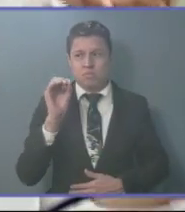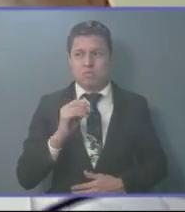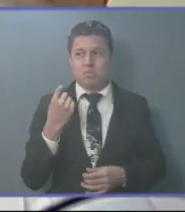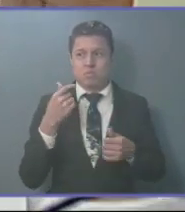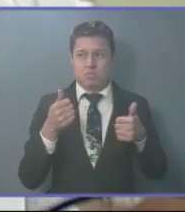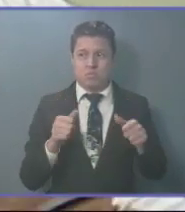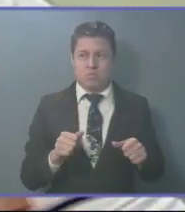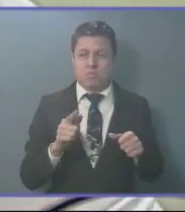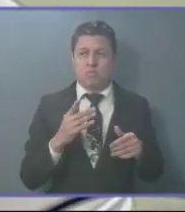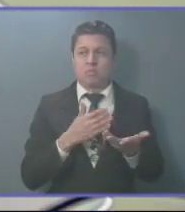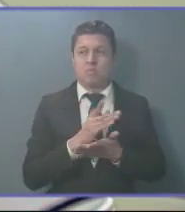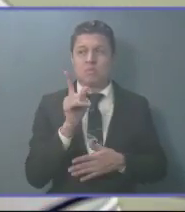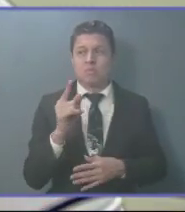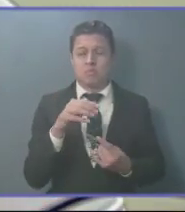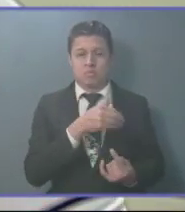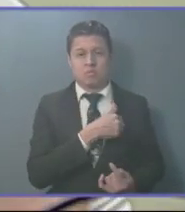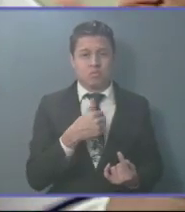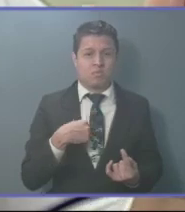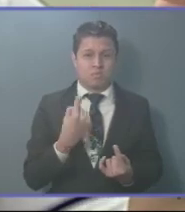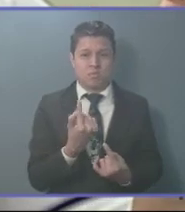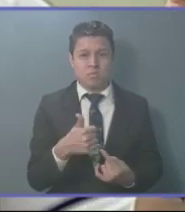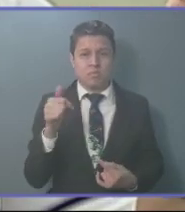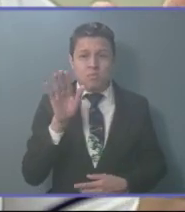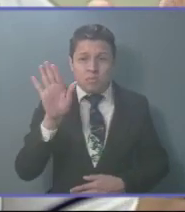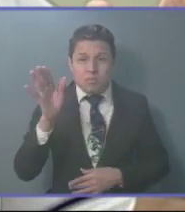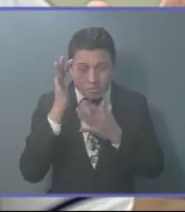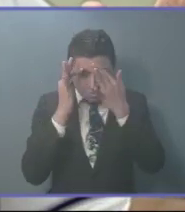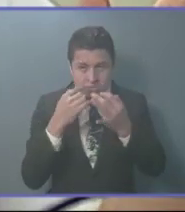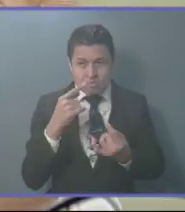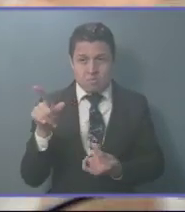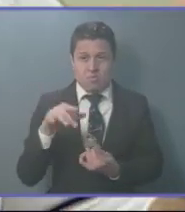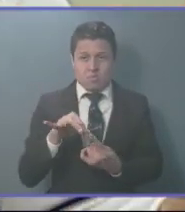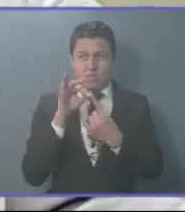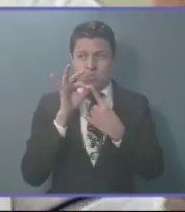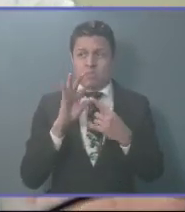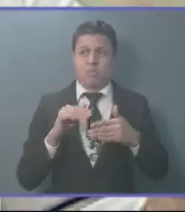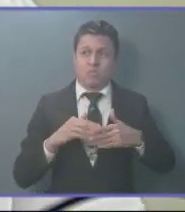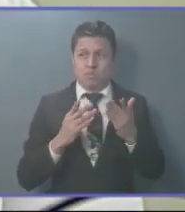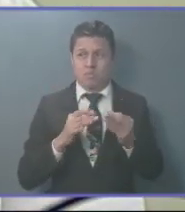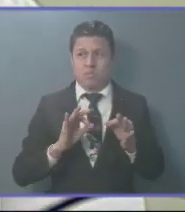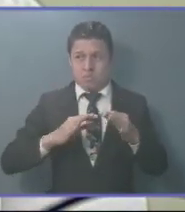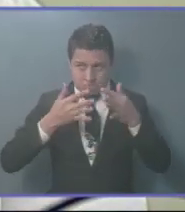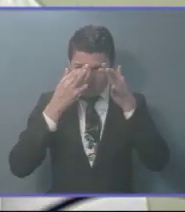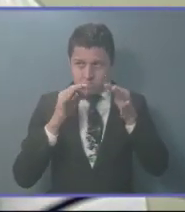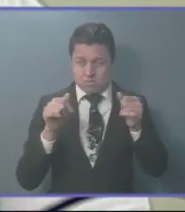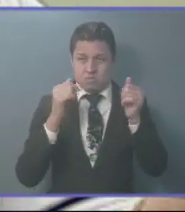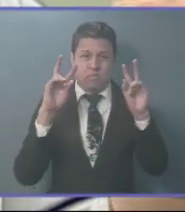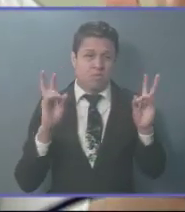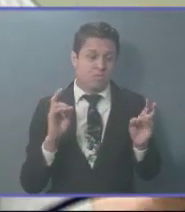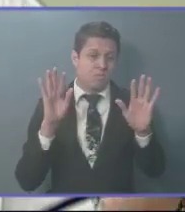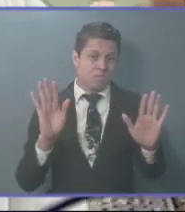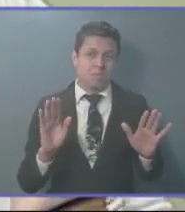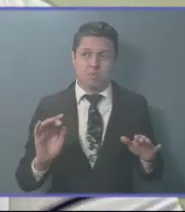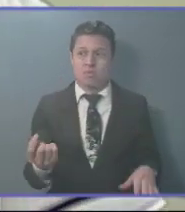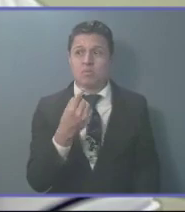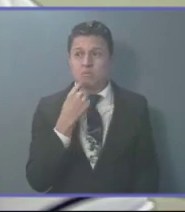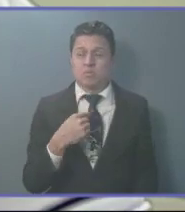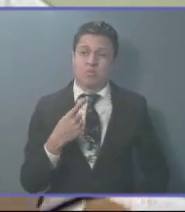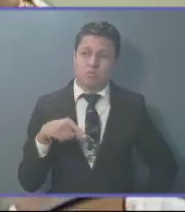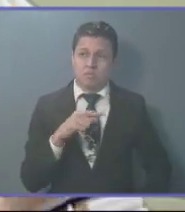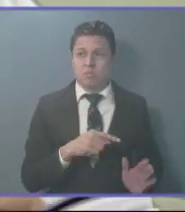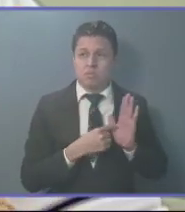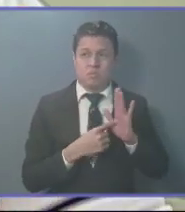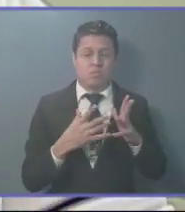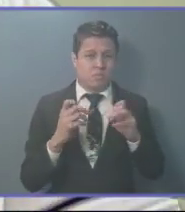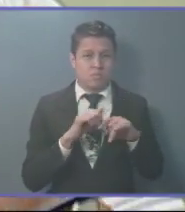con los funcionarios que usted delegó. Obviamente, ya si no tienen poder de decisiones es otro tema, pero quien ha demostrado